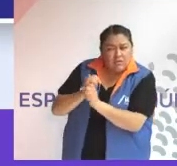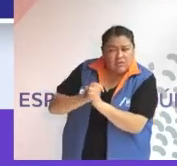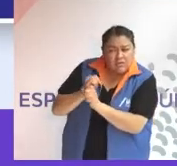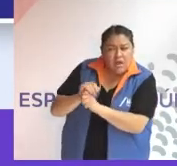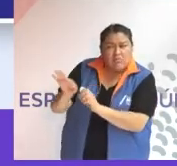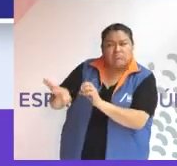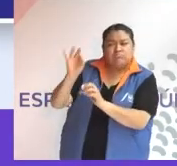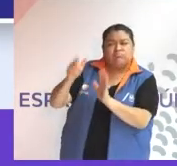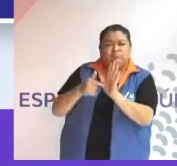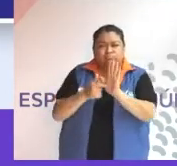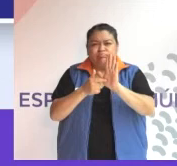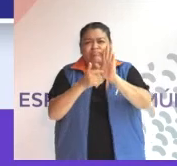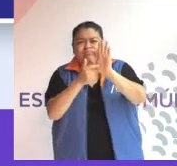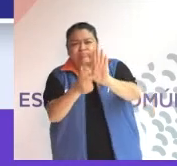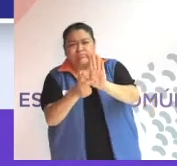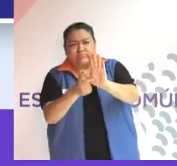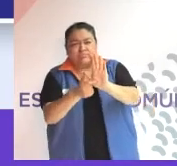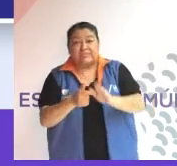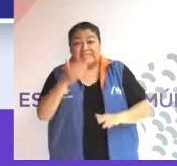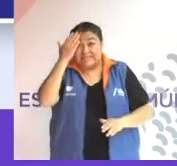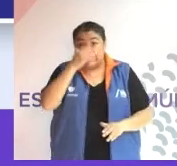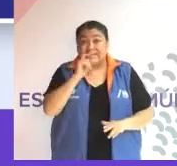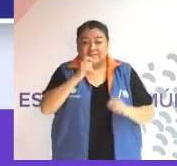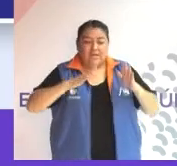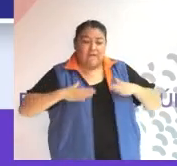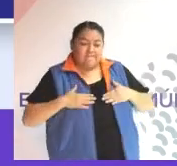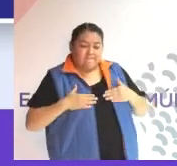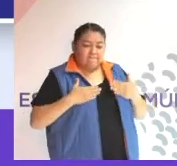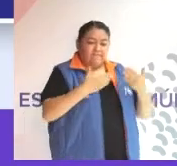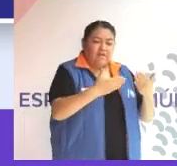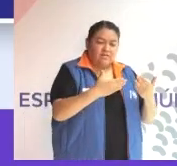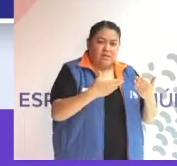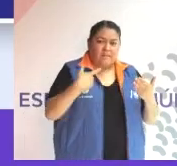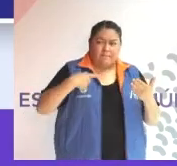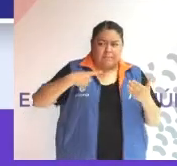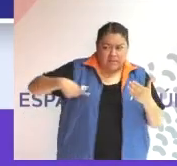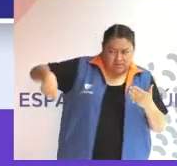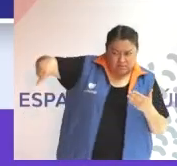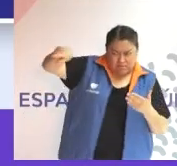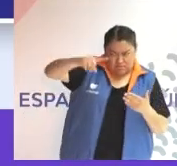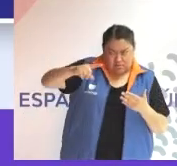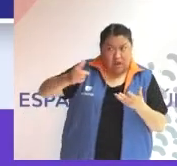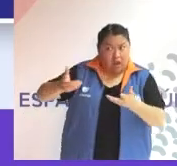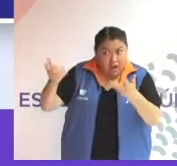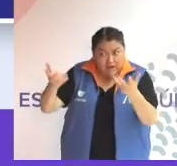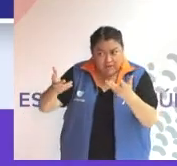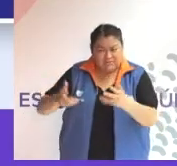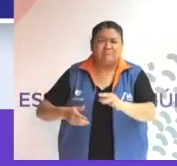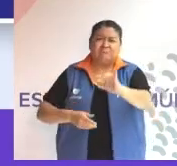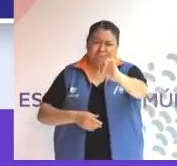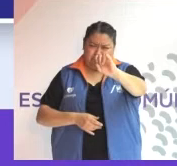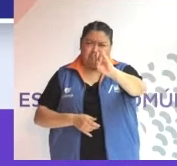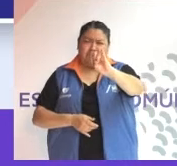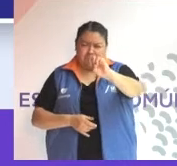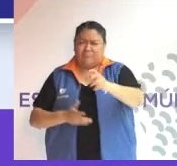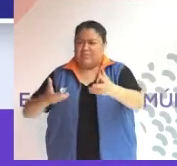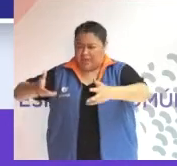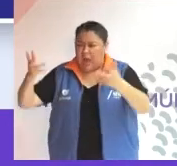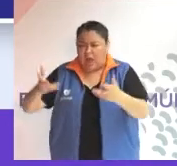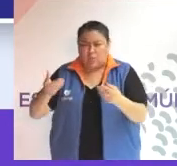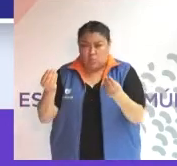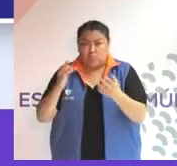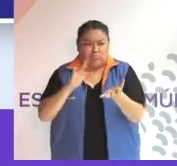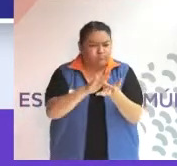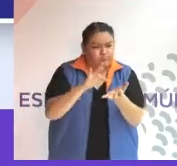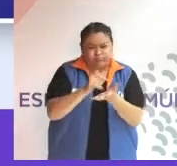importante que antes de construir confianza tenemos que saber, ¿y la gente hace algo? ¿Quiere hacer algo? Sí hace, y hace mucho.